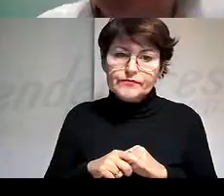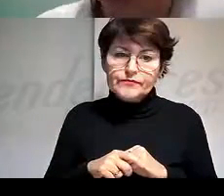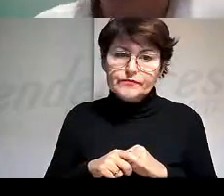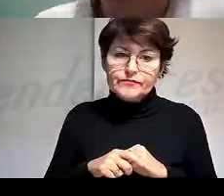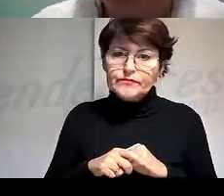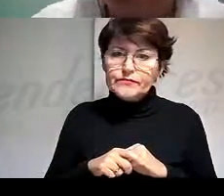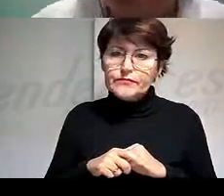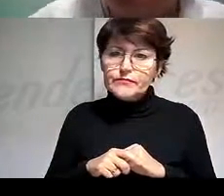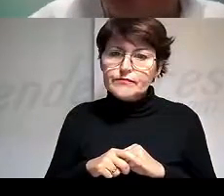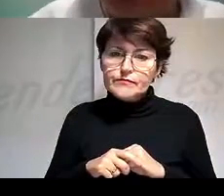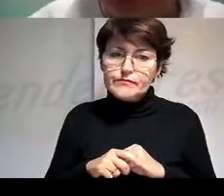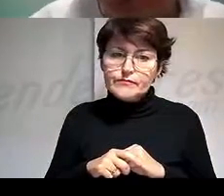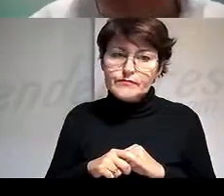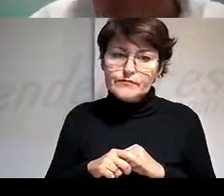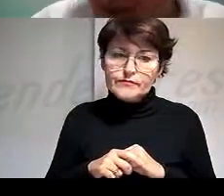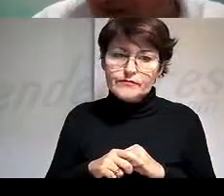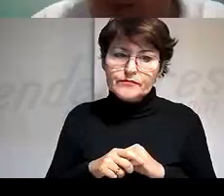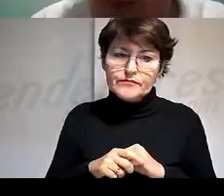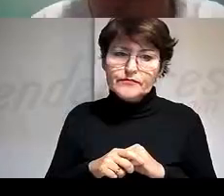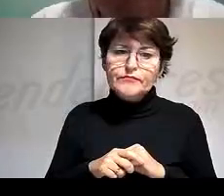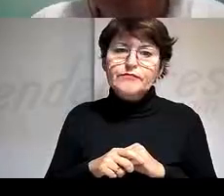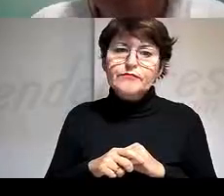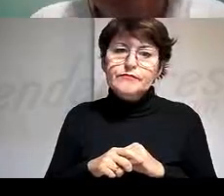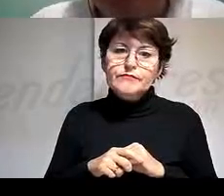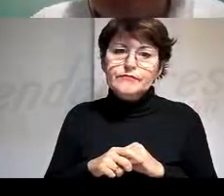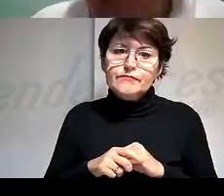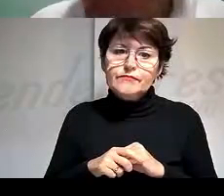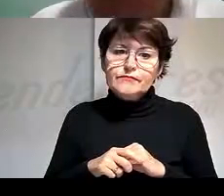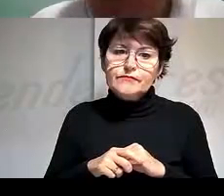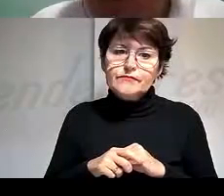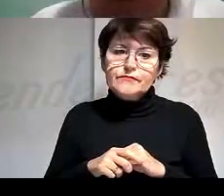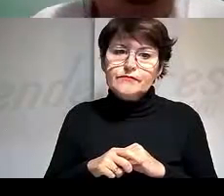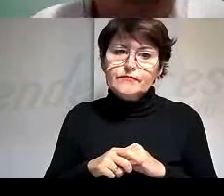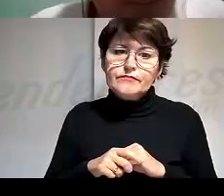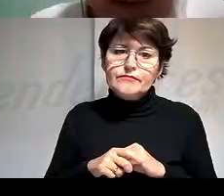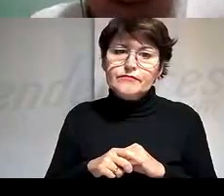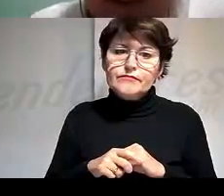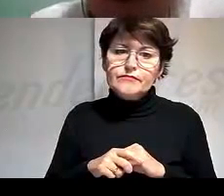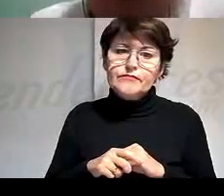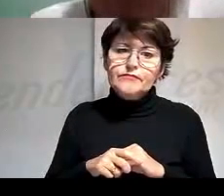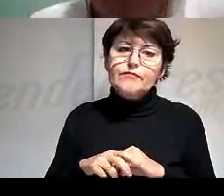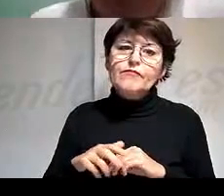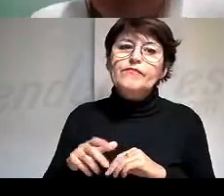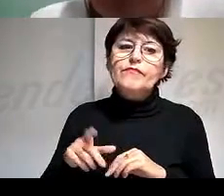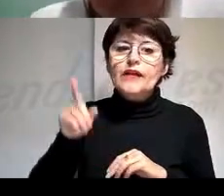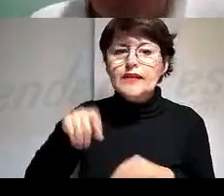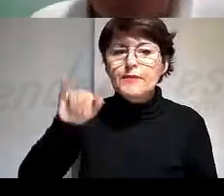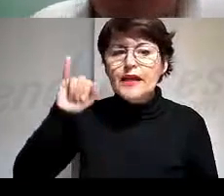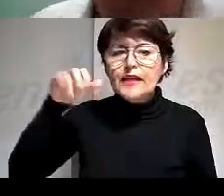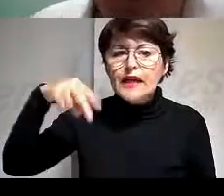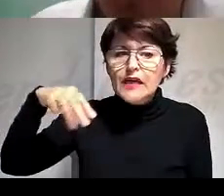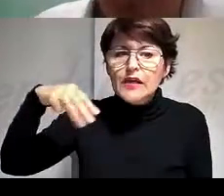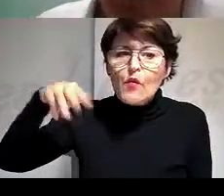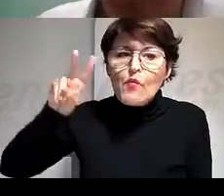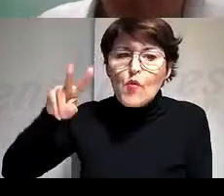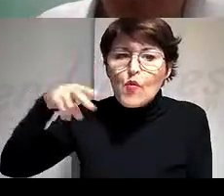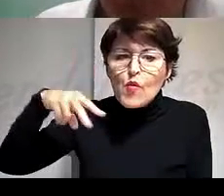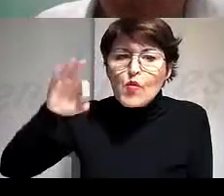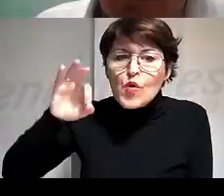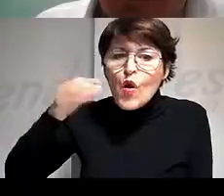tanto en cuanto lo entendemos como un prebiótico. Es inmunomodulador por la misma razón. Si nosotros exponemos